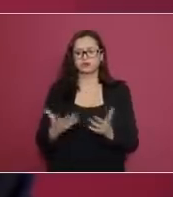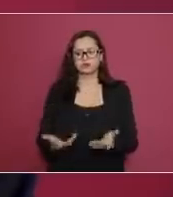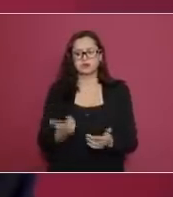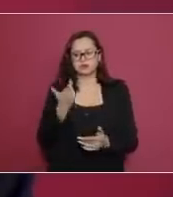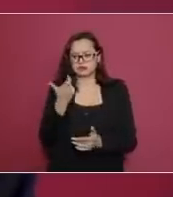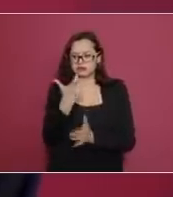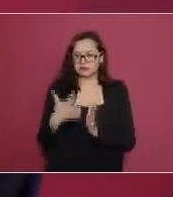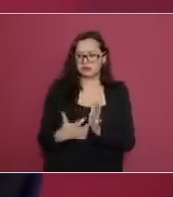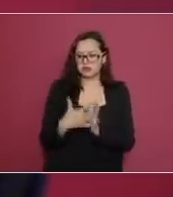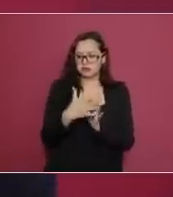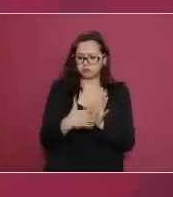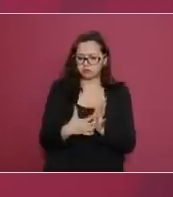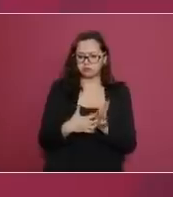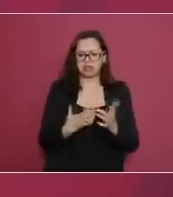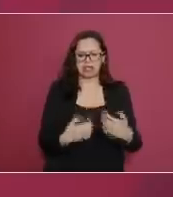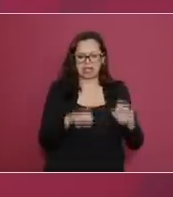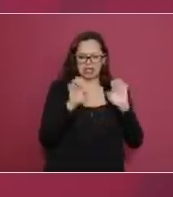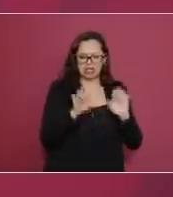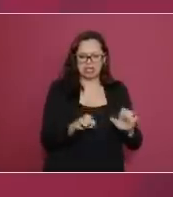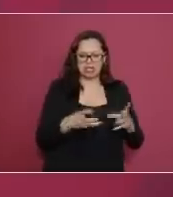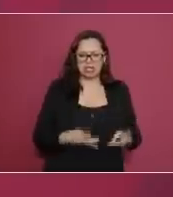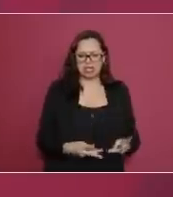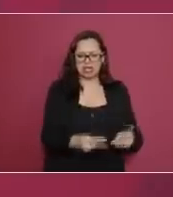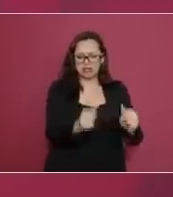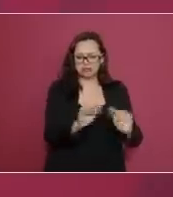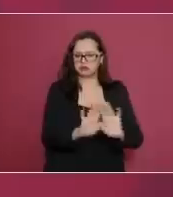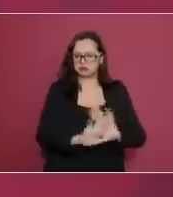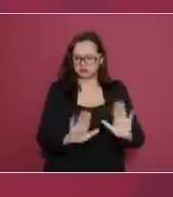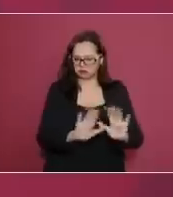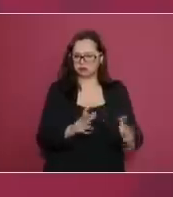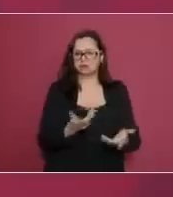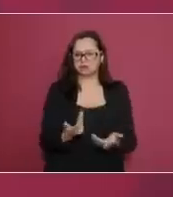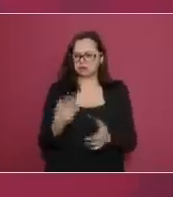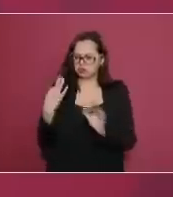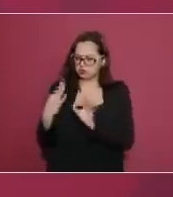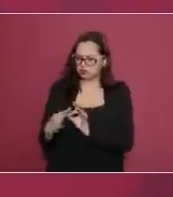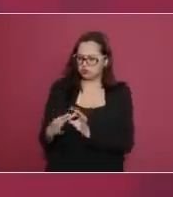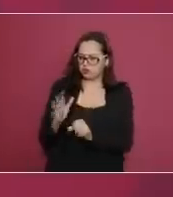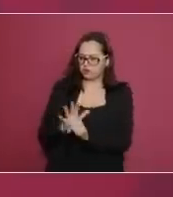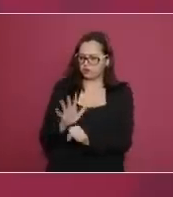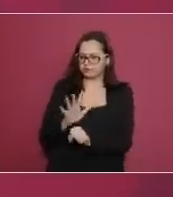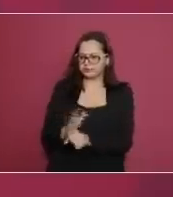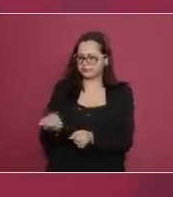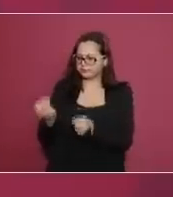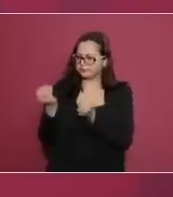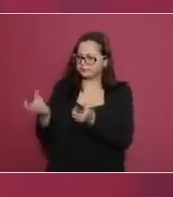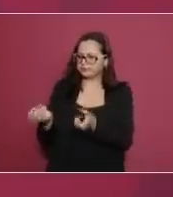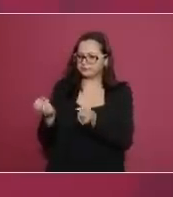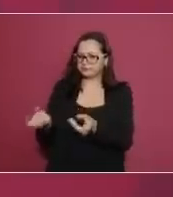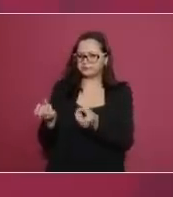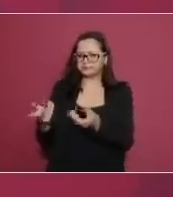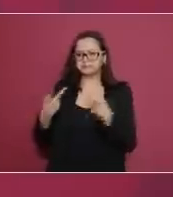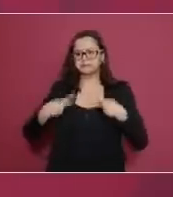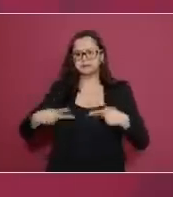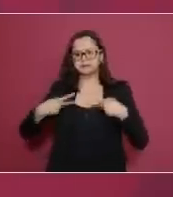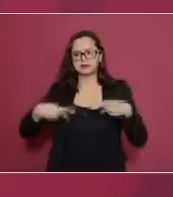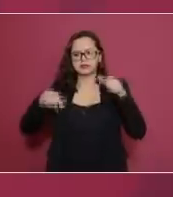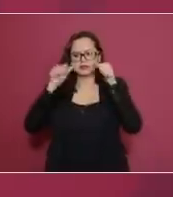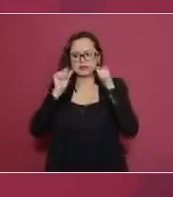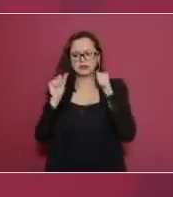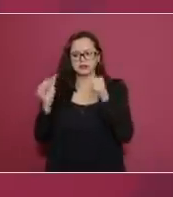terminar con los lujos va a ser para eso, para atender a la